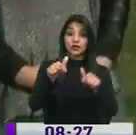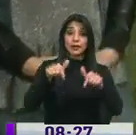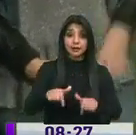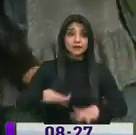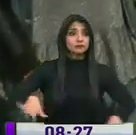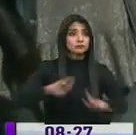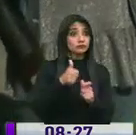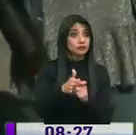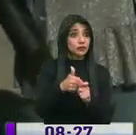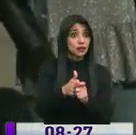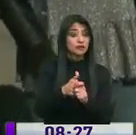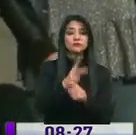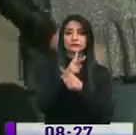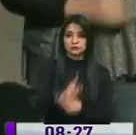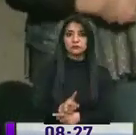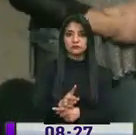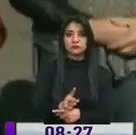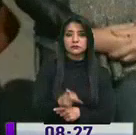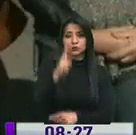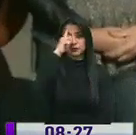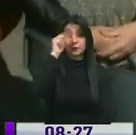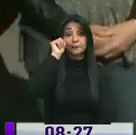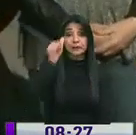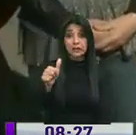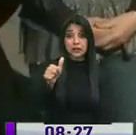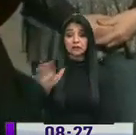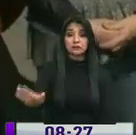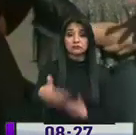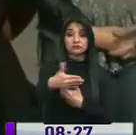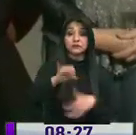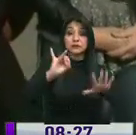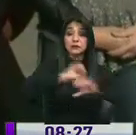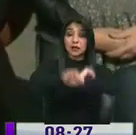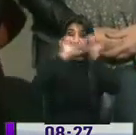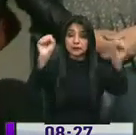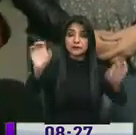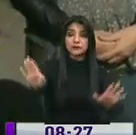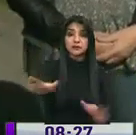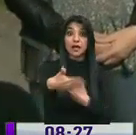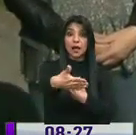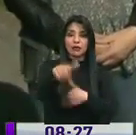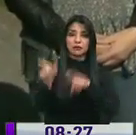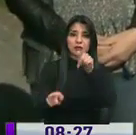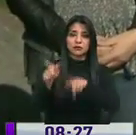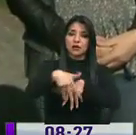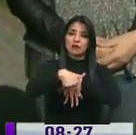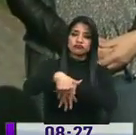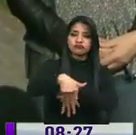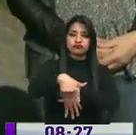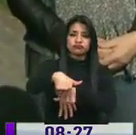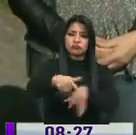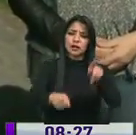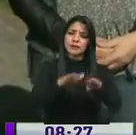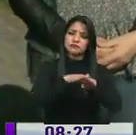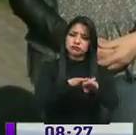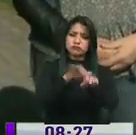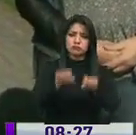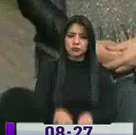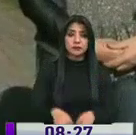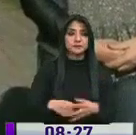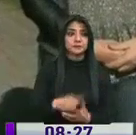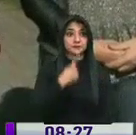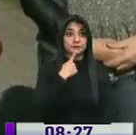lugar, tomen las debidas precauciones el día de mañana a partir de las 7 de la mañana, puesto que aquí podrían producirse trancones también. Me han dicho